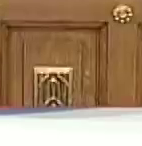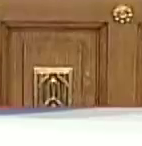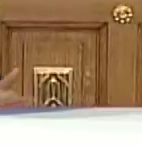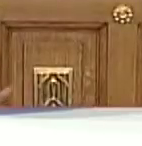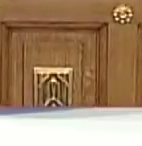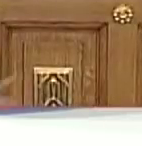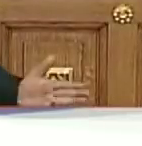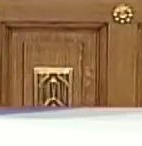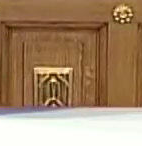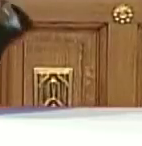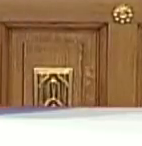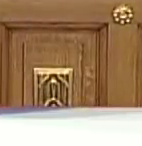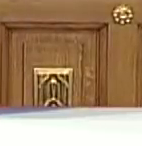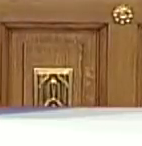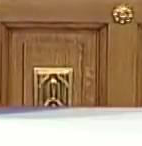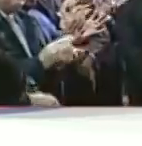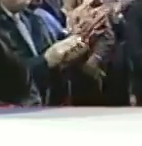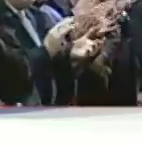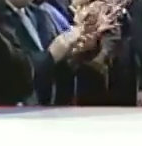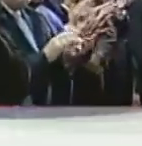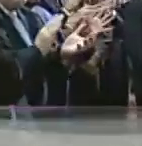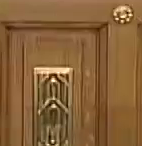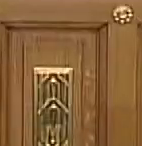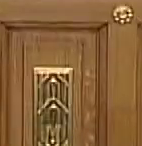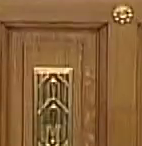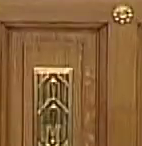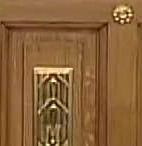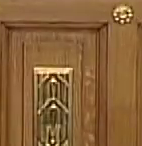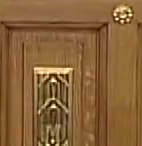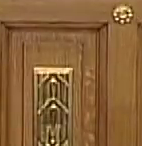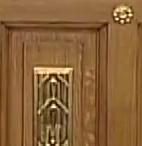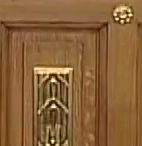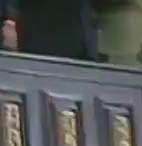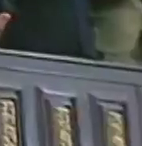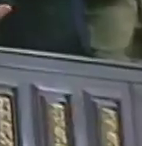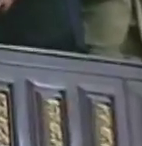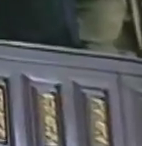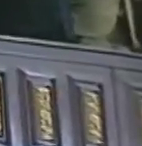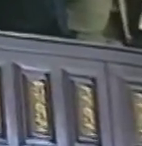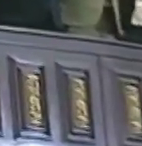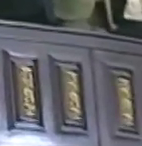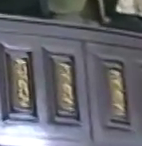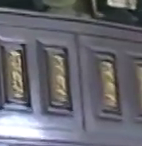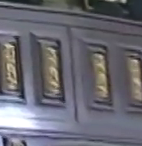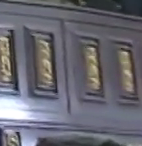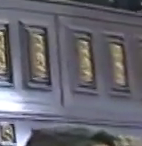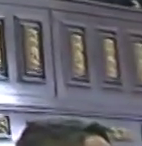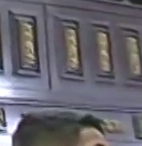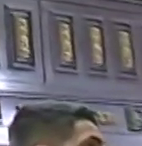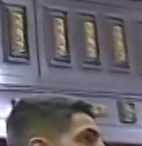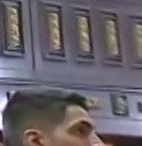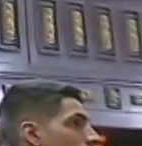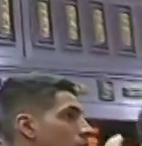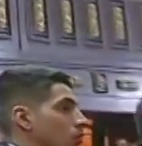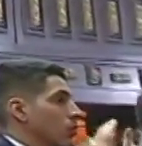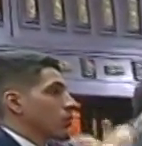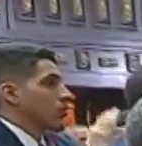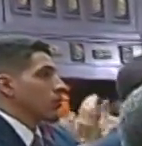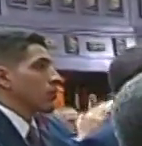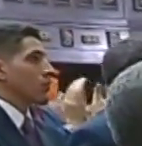No estamos haciendo las cosas bien y tenemos que cambiar este país. Pero tenemos que empezar por